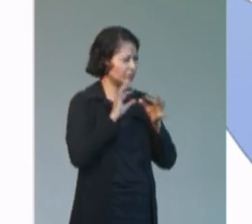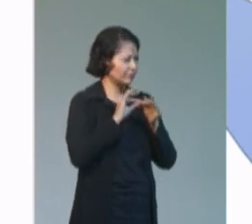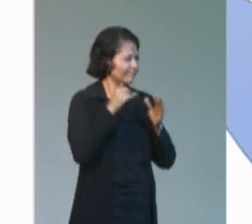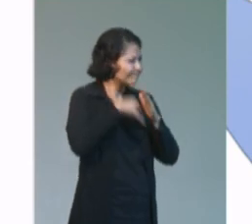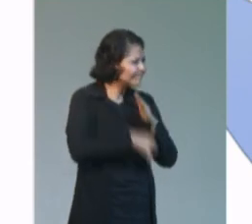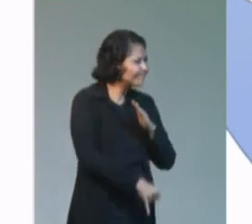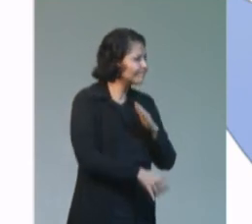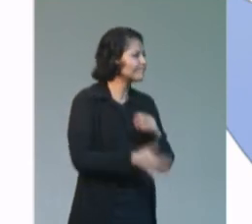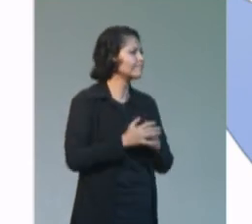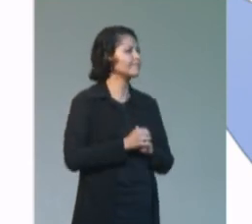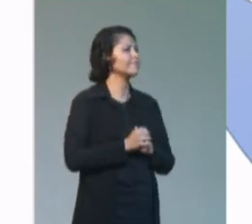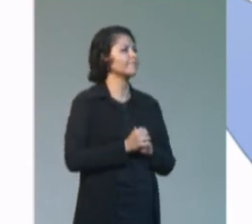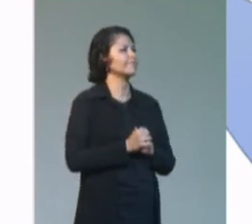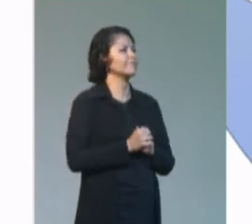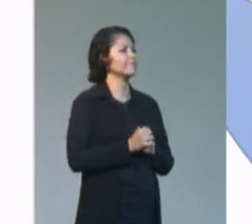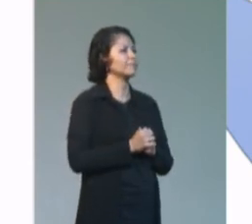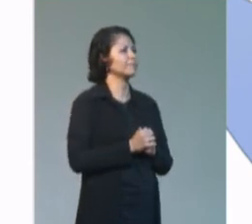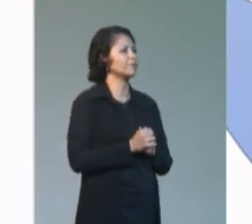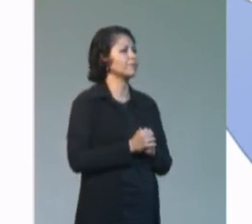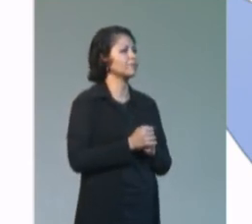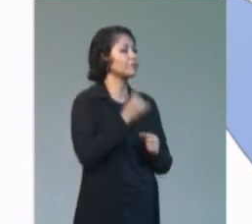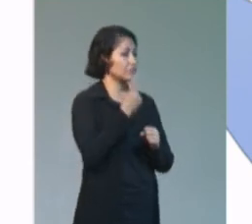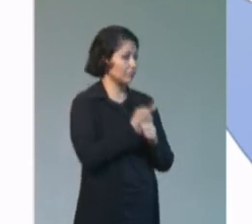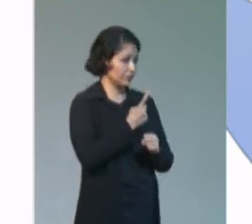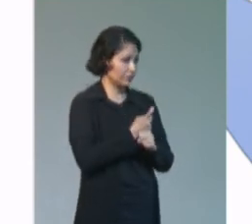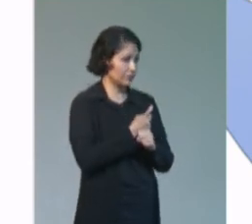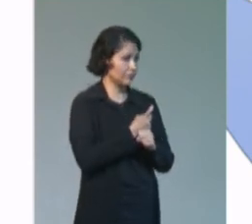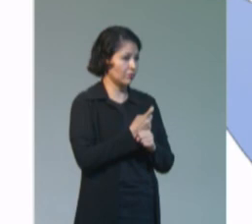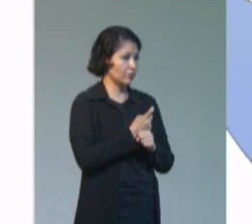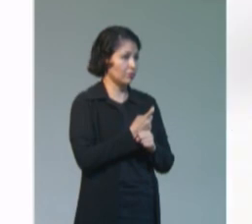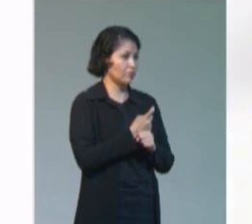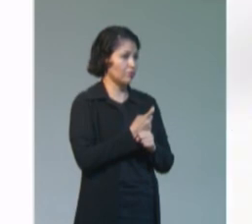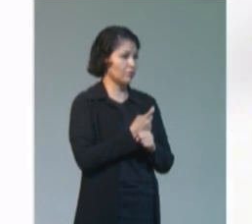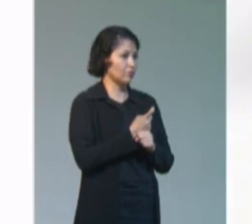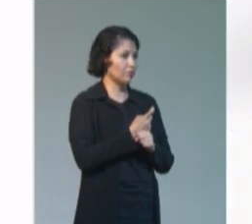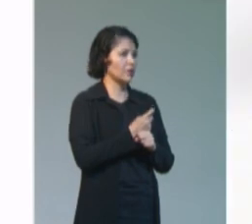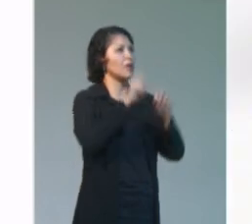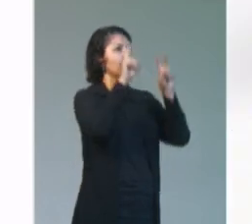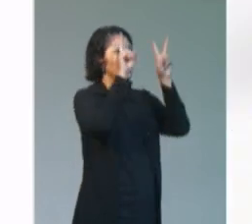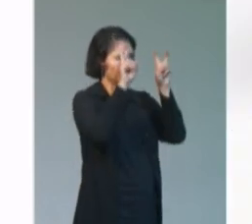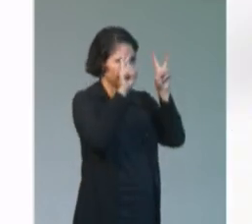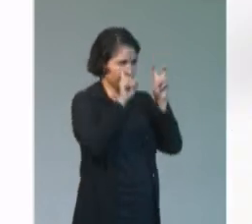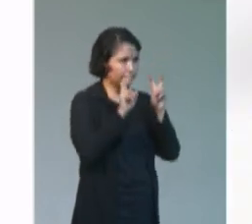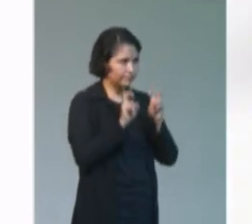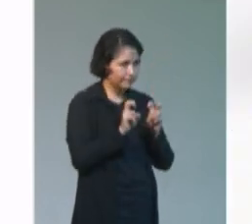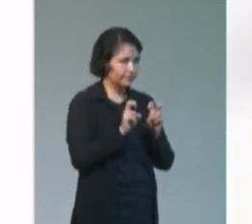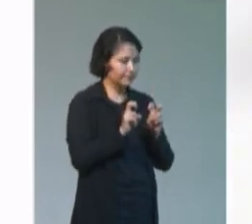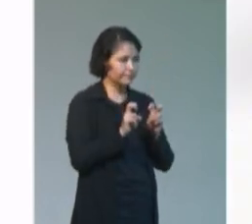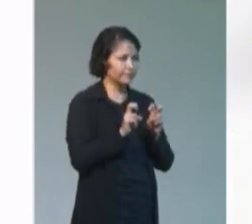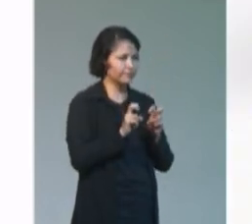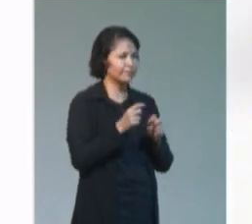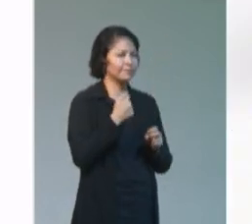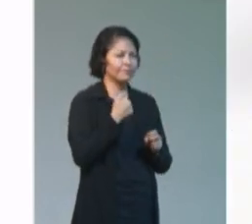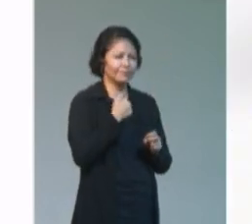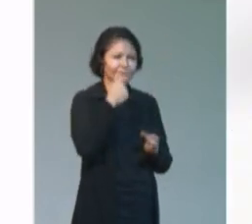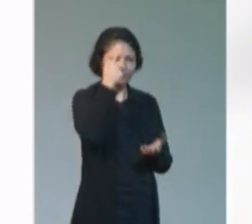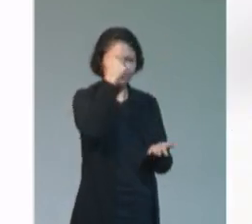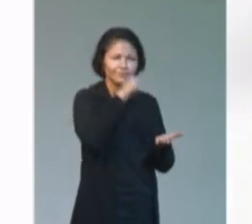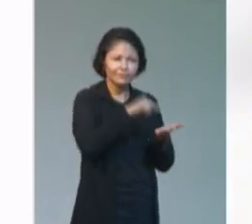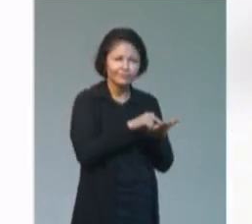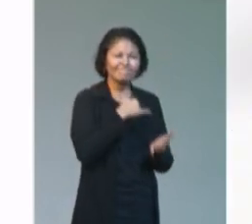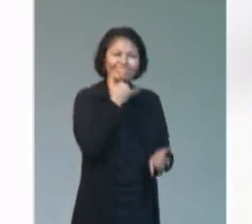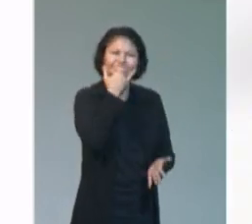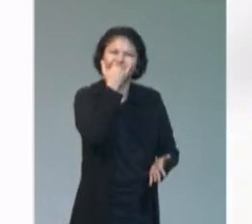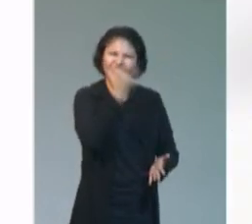comentario y yo creo que el primero está en cuanto a los contenidos y como yo les he dicho creo que nos hemos equivocado